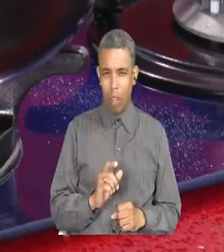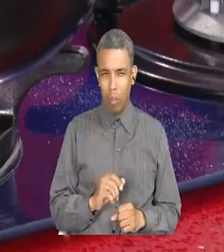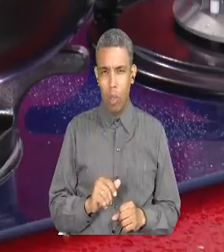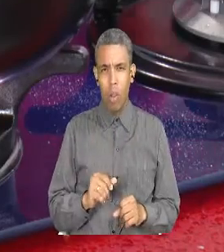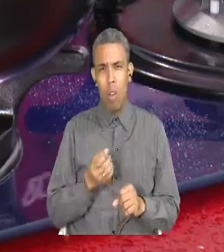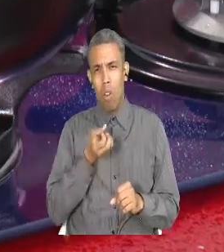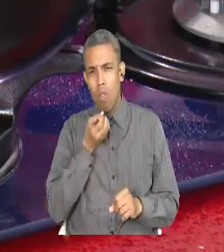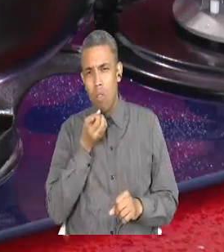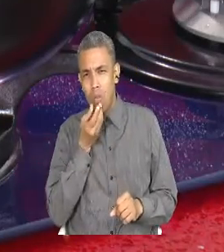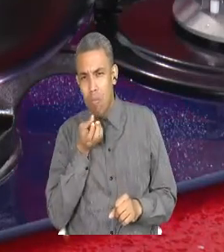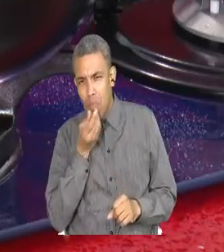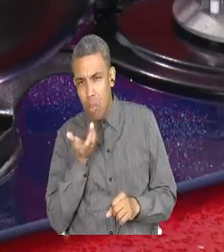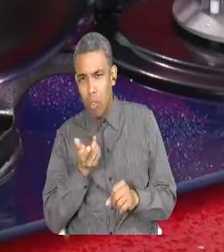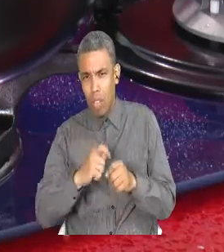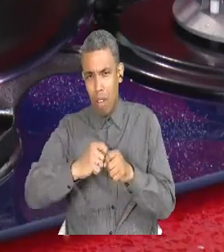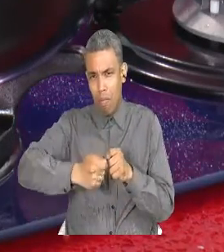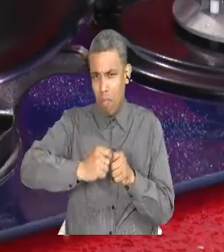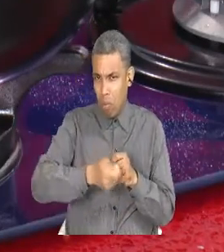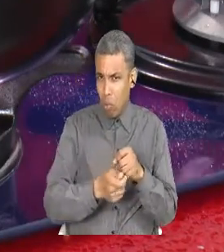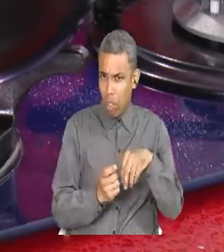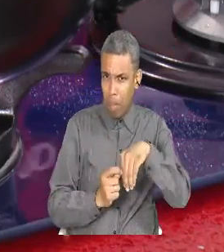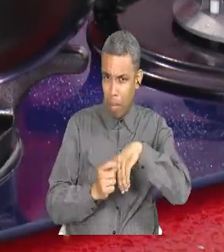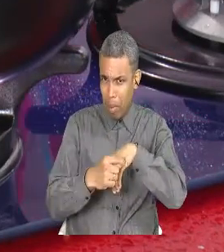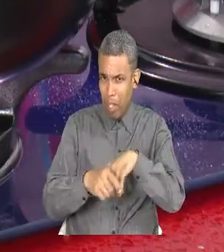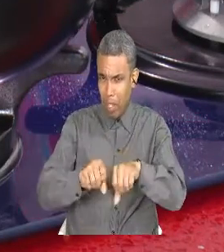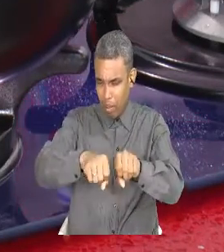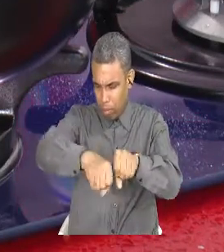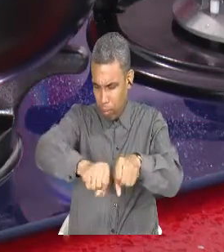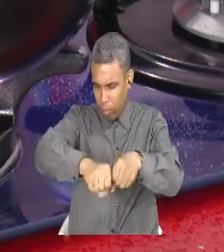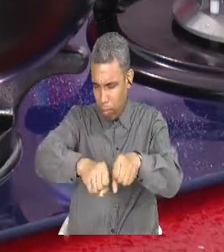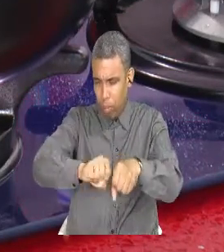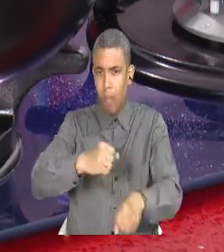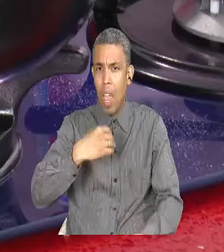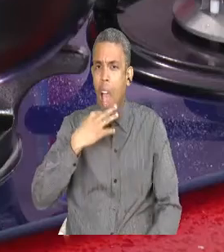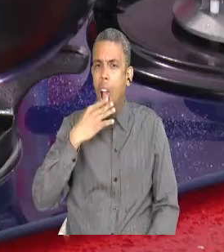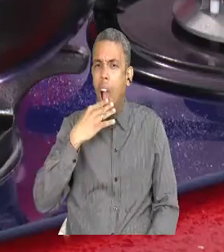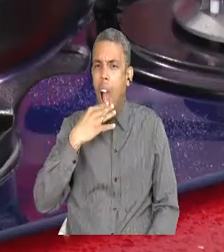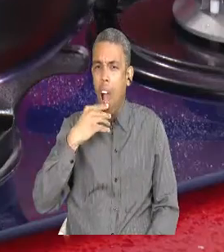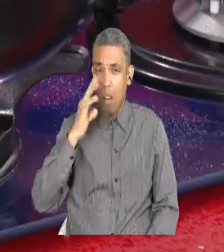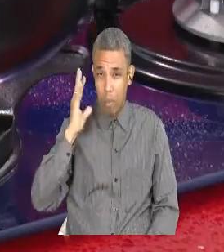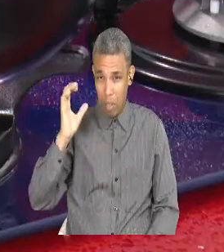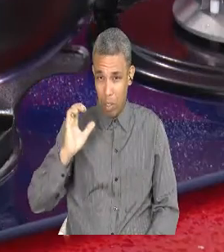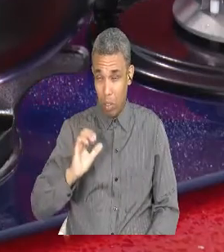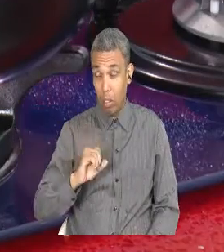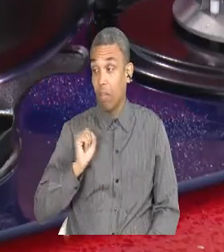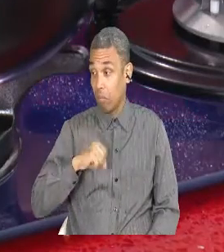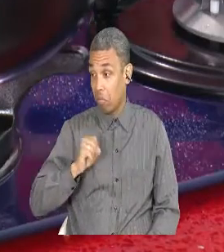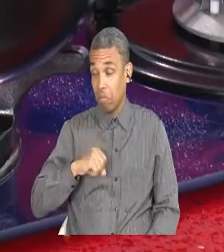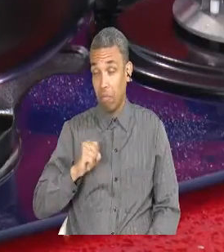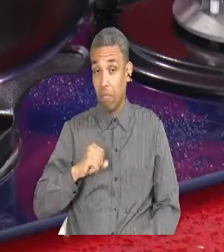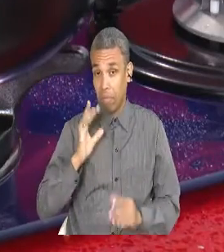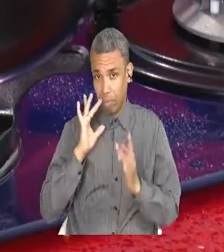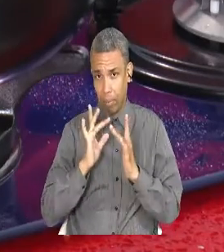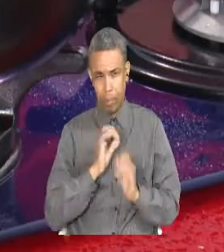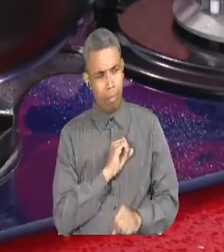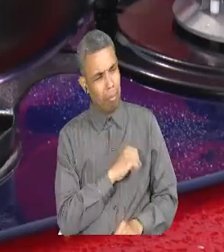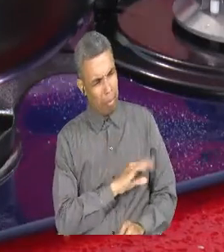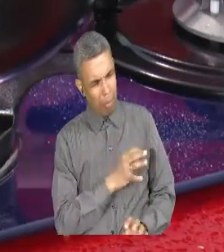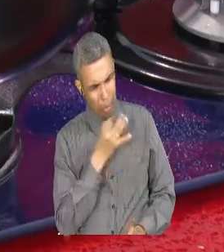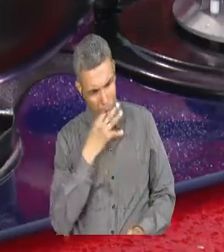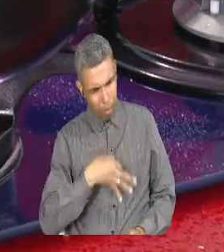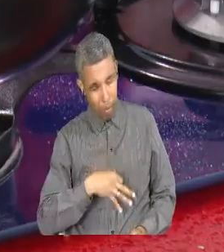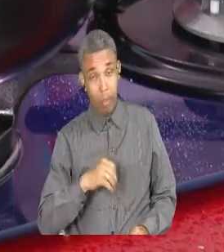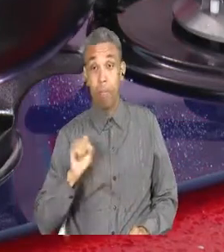preguntar. Caramba, ¿cómo se mezclan vegetales y todo ese tipo de cosas con lo dulce, con las frutas y esa cosa? A ver, Rochi, desde que iniciamos